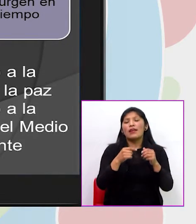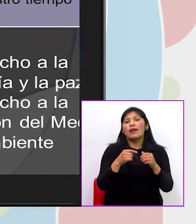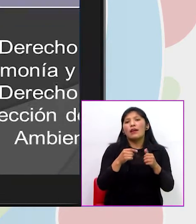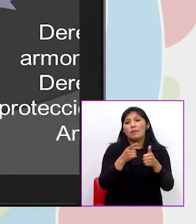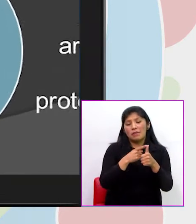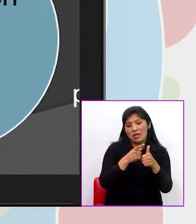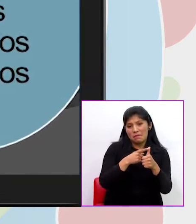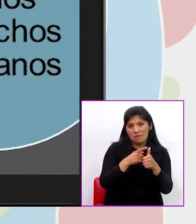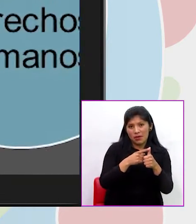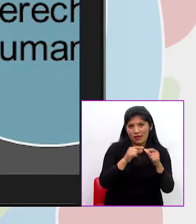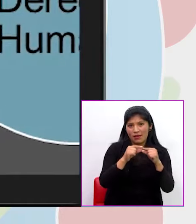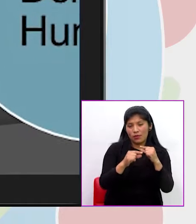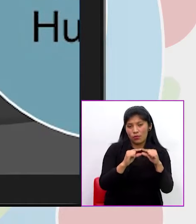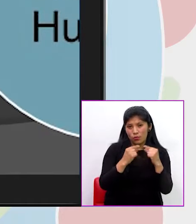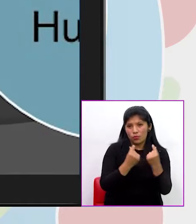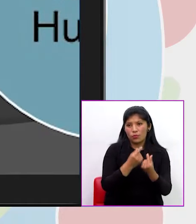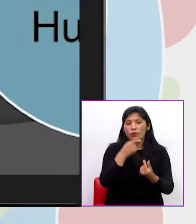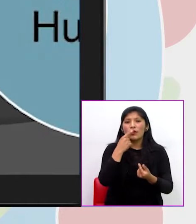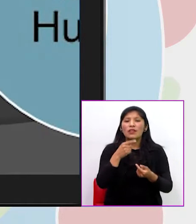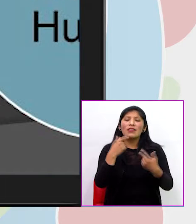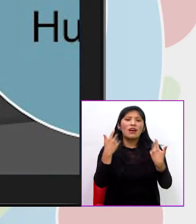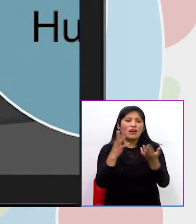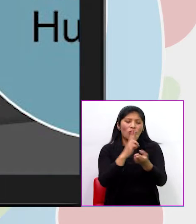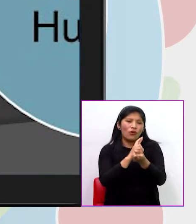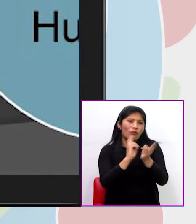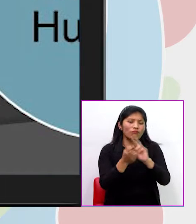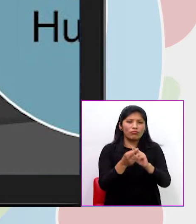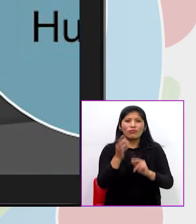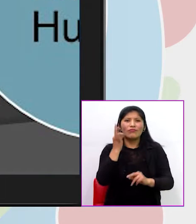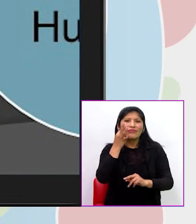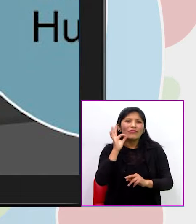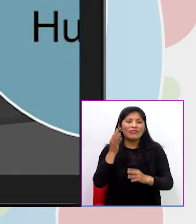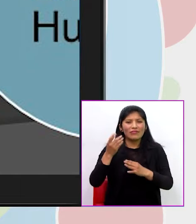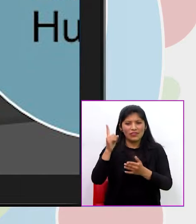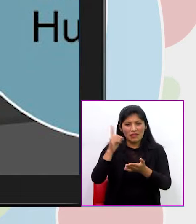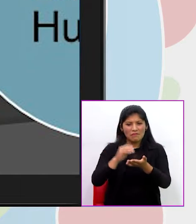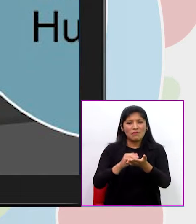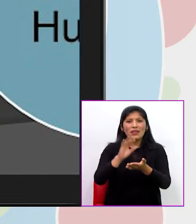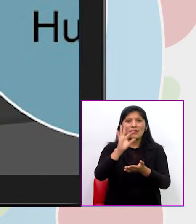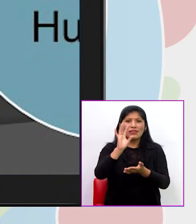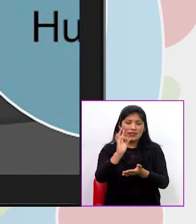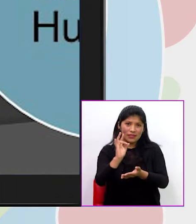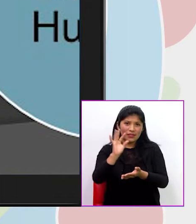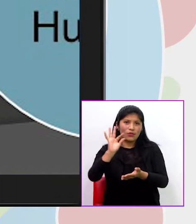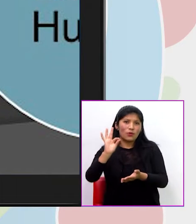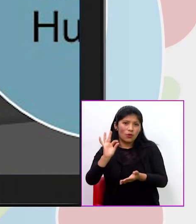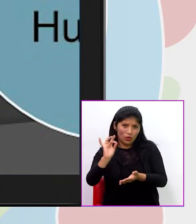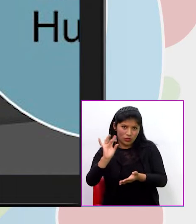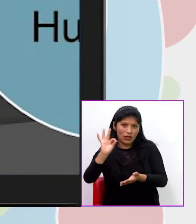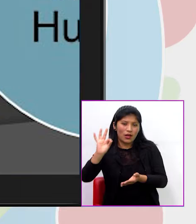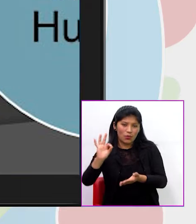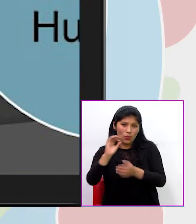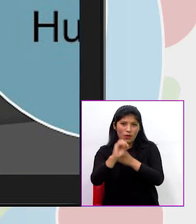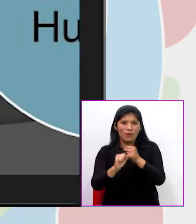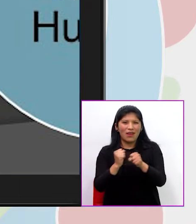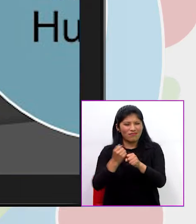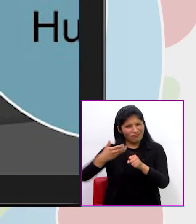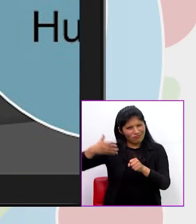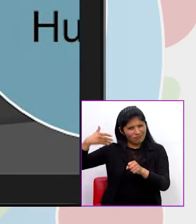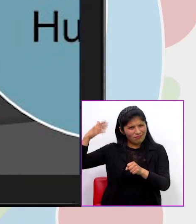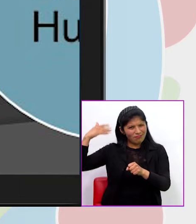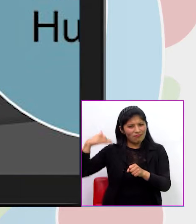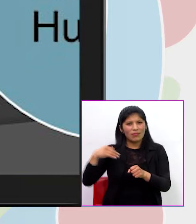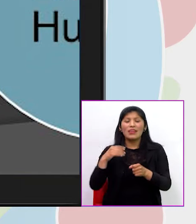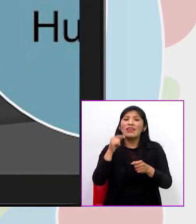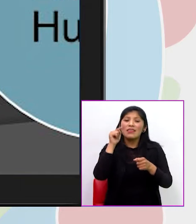primera generación han surgido con la Revolución Francesa en 1789. Y en realidad son los